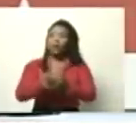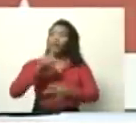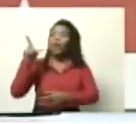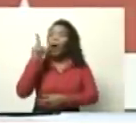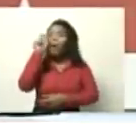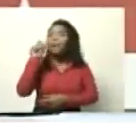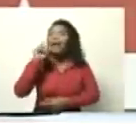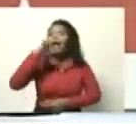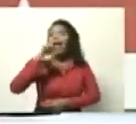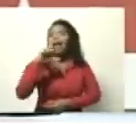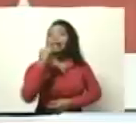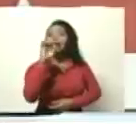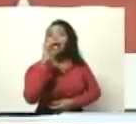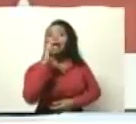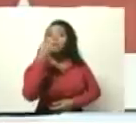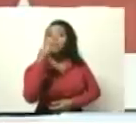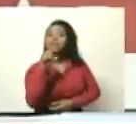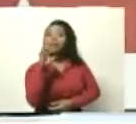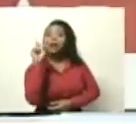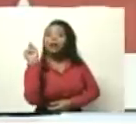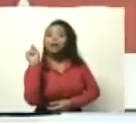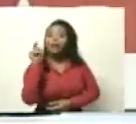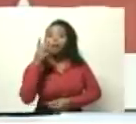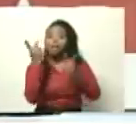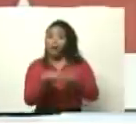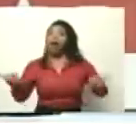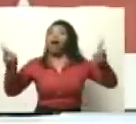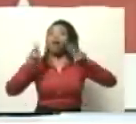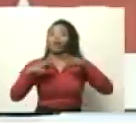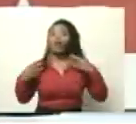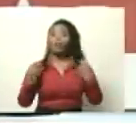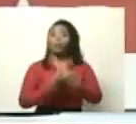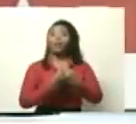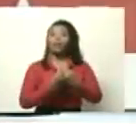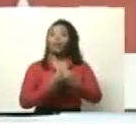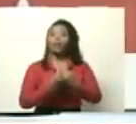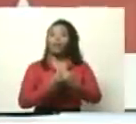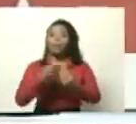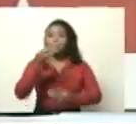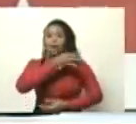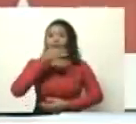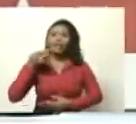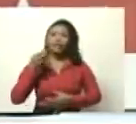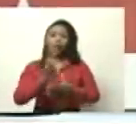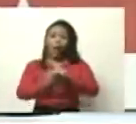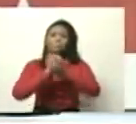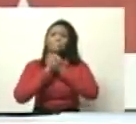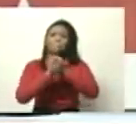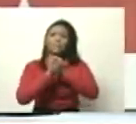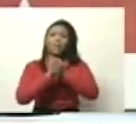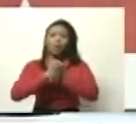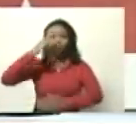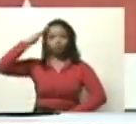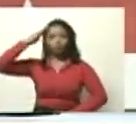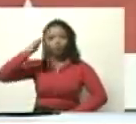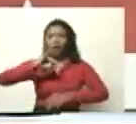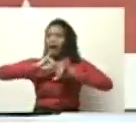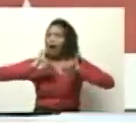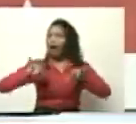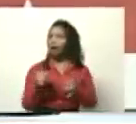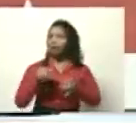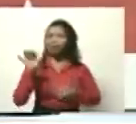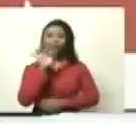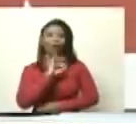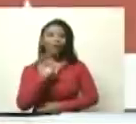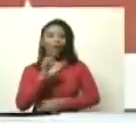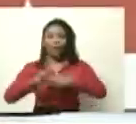nuestro Eliezer Otaiza, valiente compañero, extraordinario camarada, soldado incansable